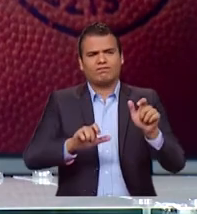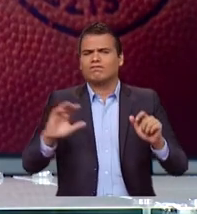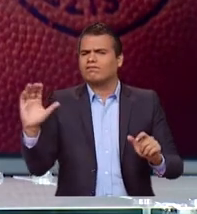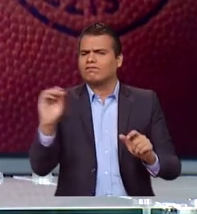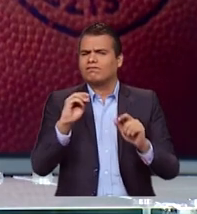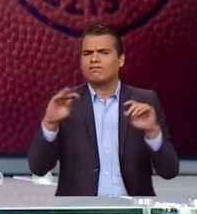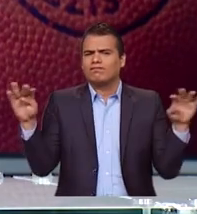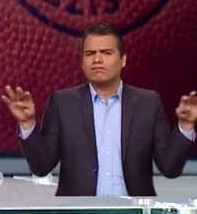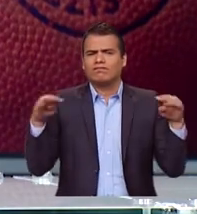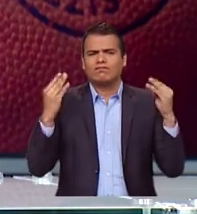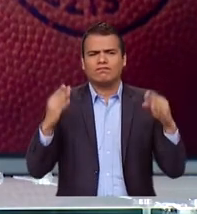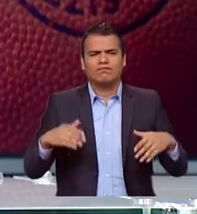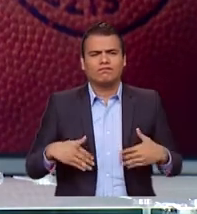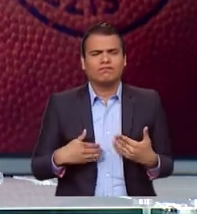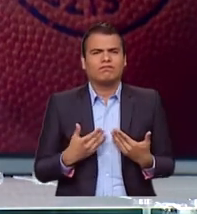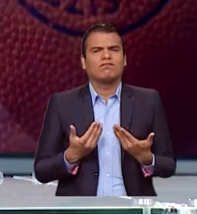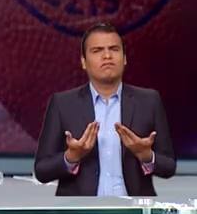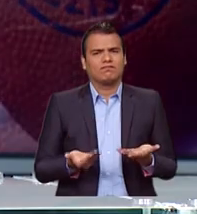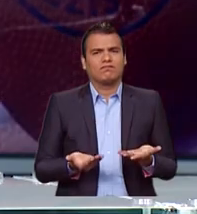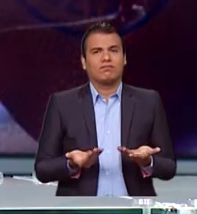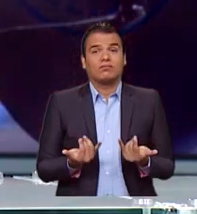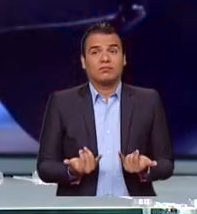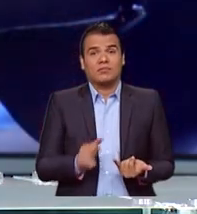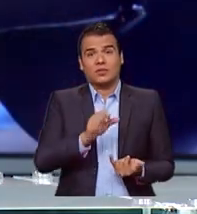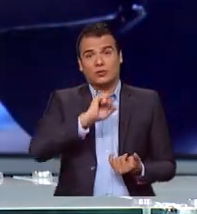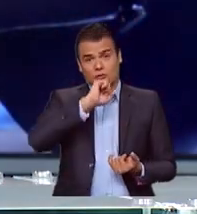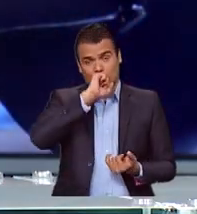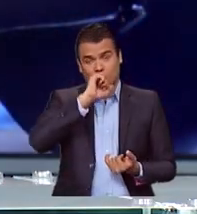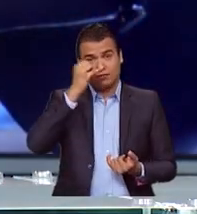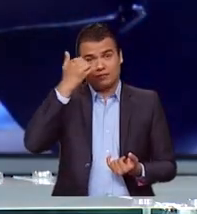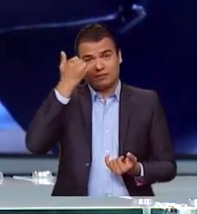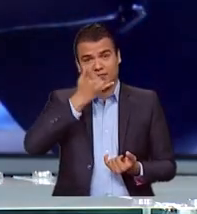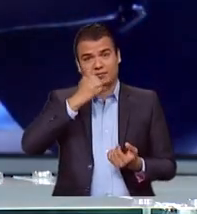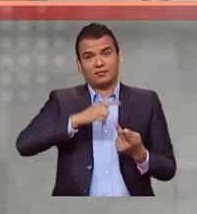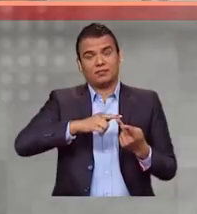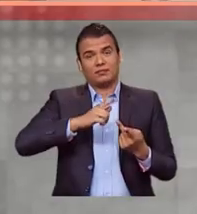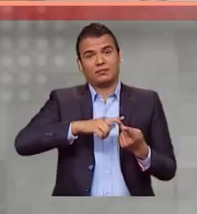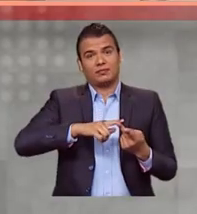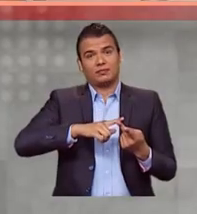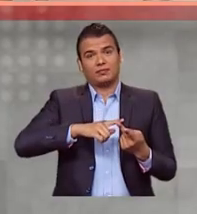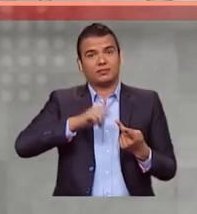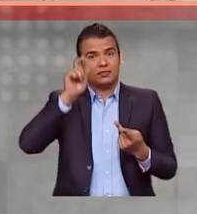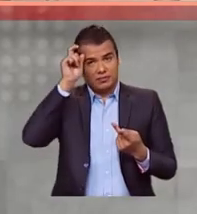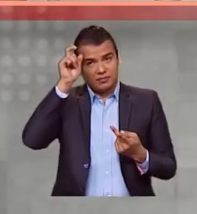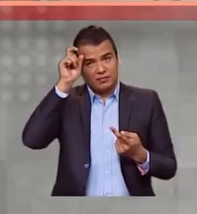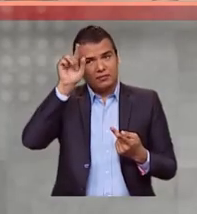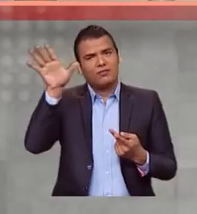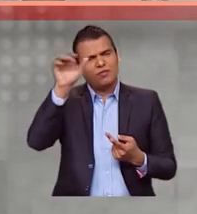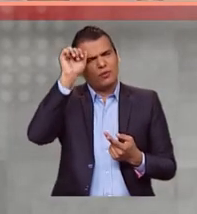sobre todo al hincha del América y de Millonarios que vive aquí en Cali y que te recuerda mucho.